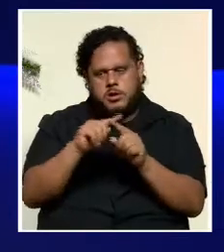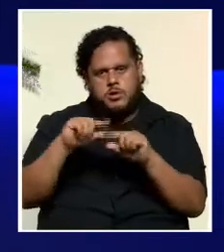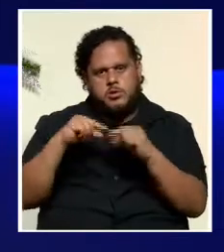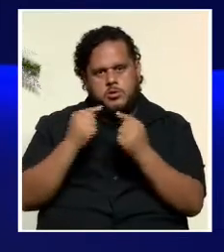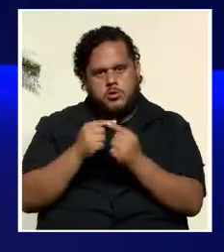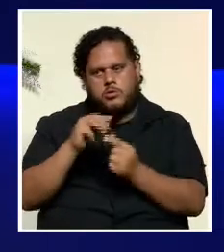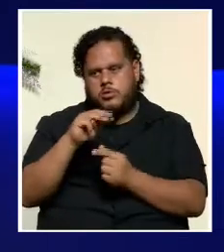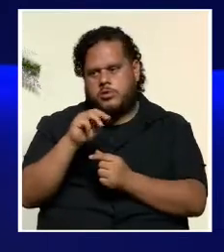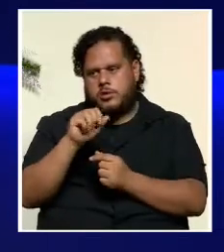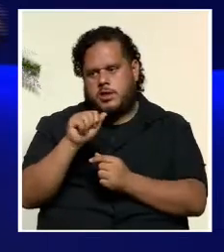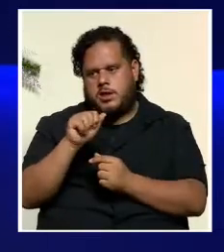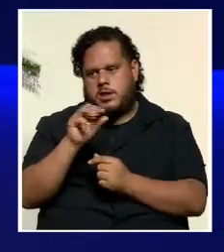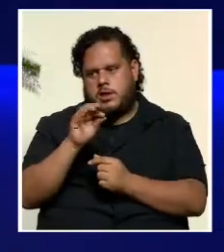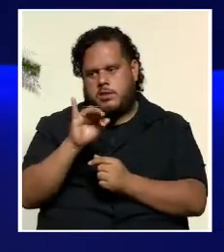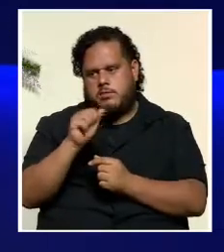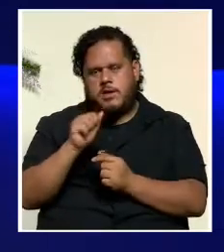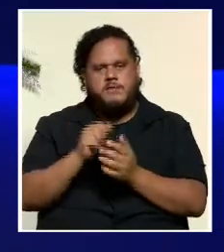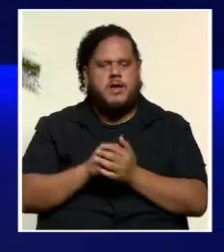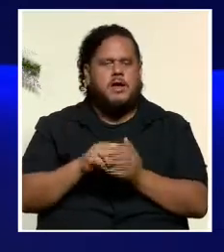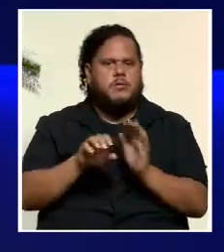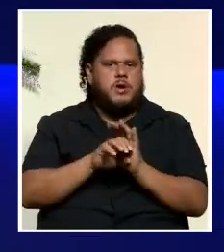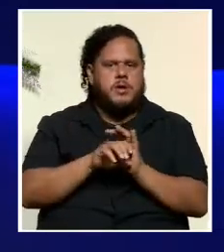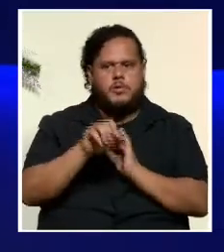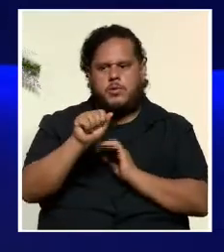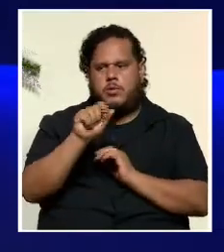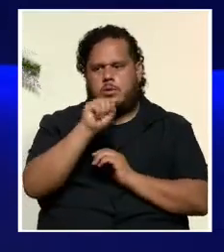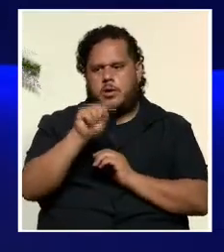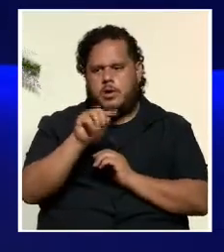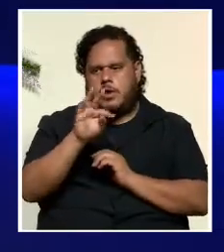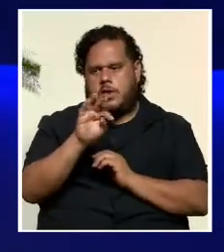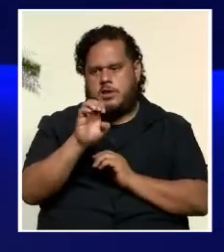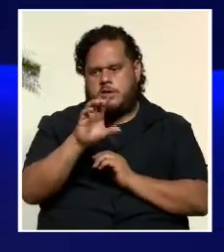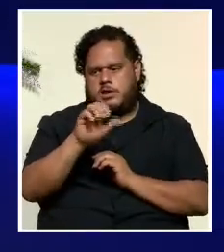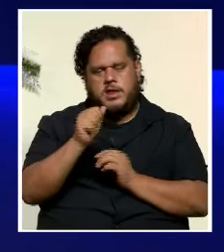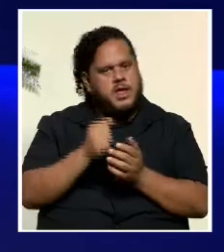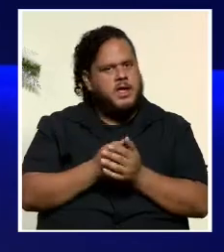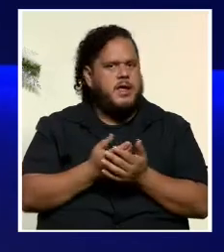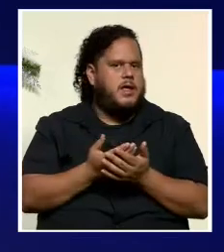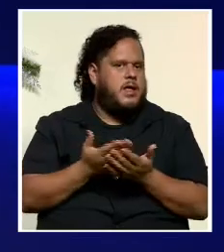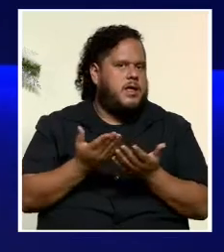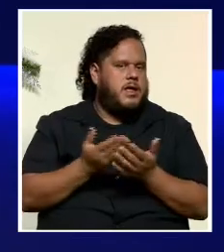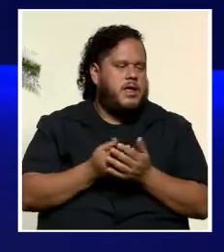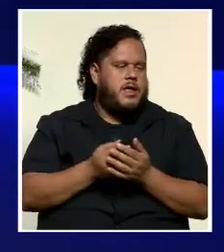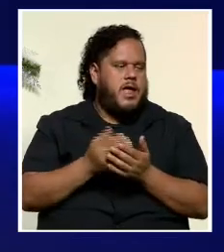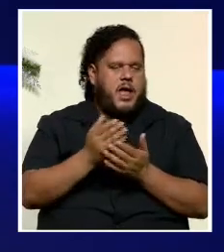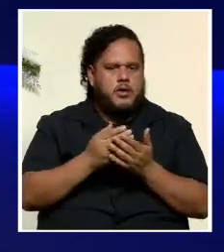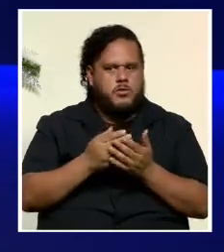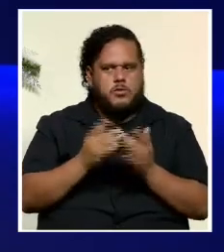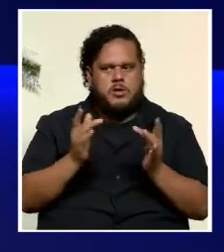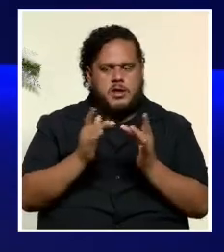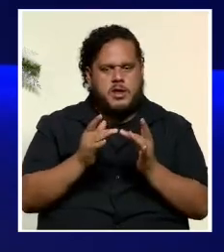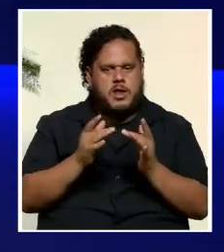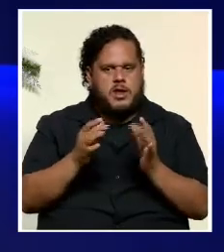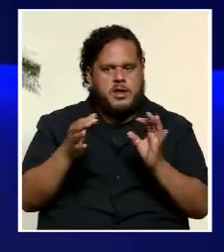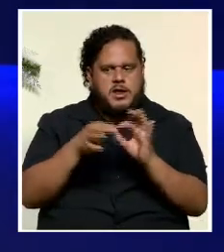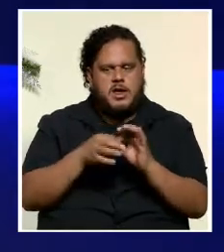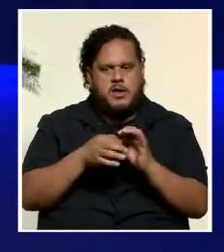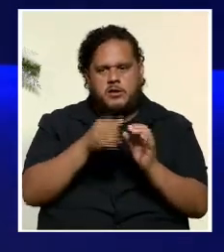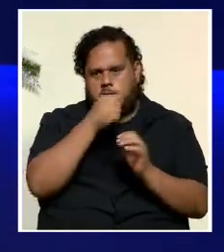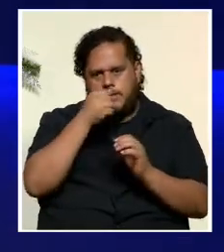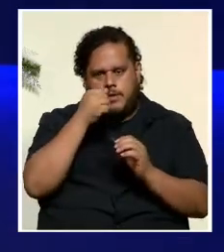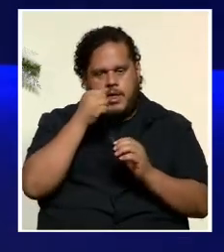El caso Azteca, una gente ligada al narcotráfico lavando dinero a través